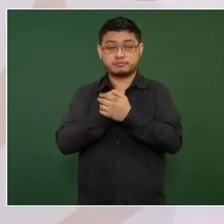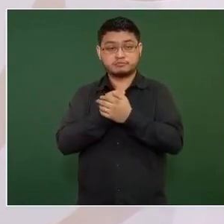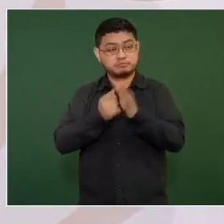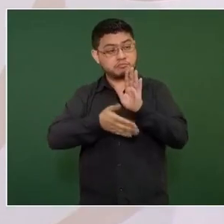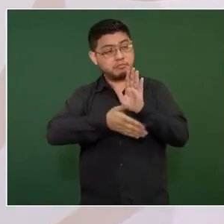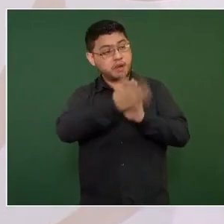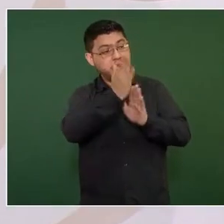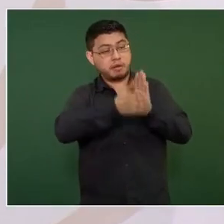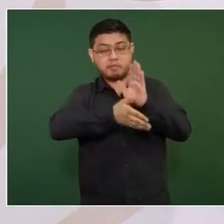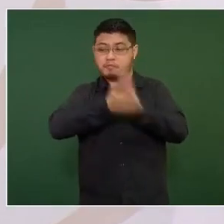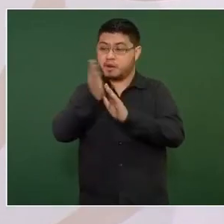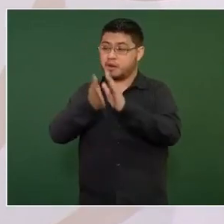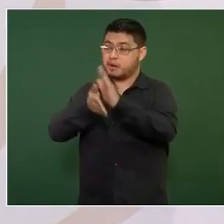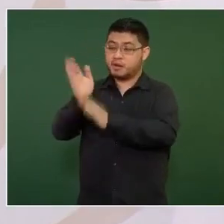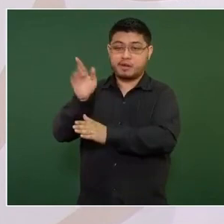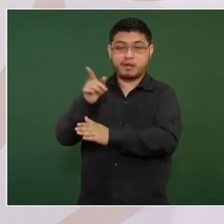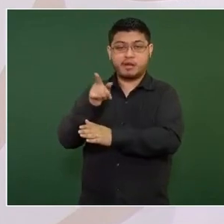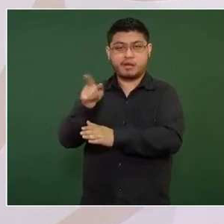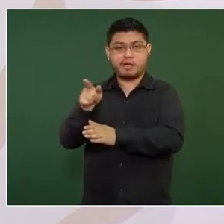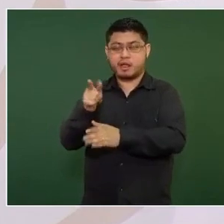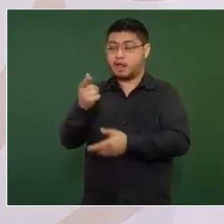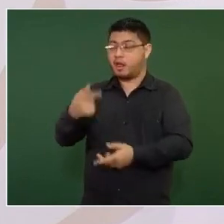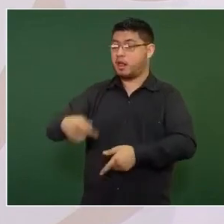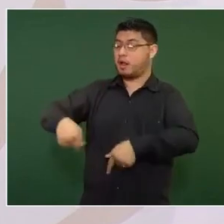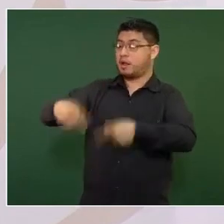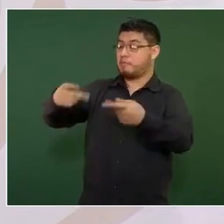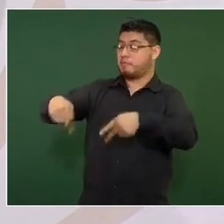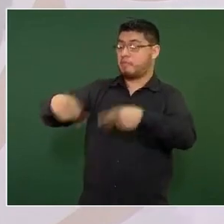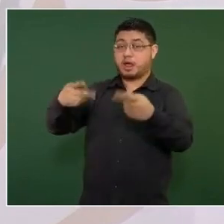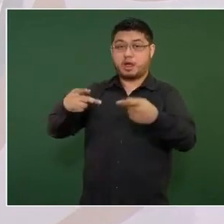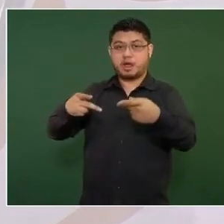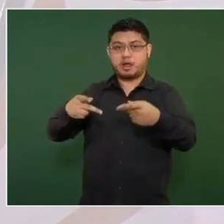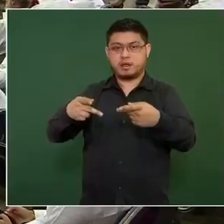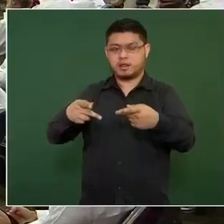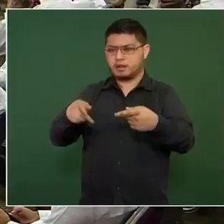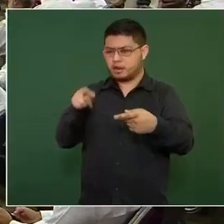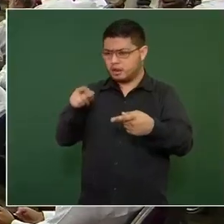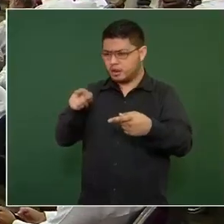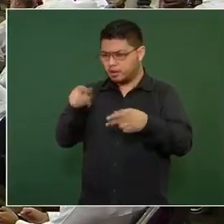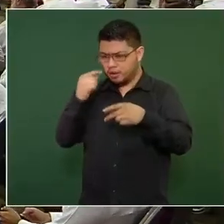subastas y si son piezas robadas,